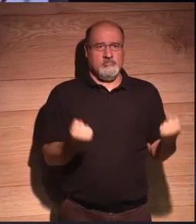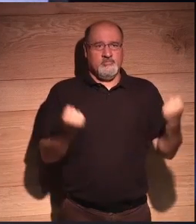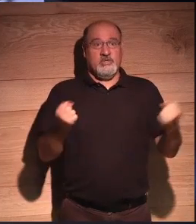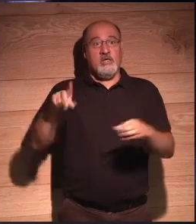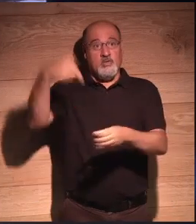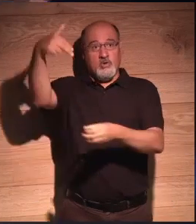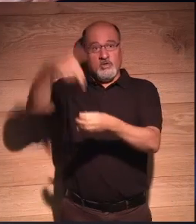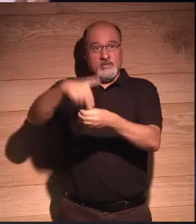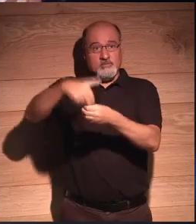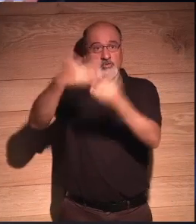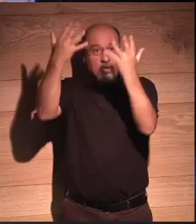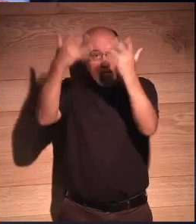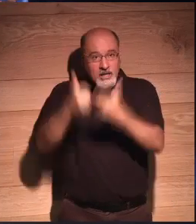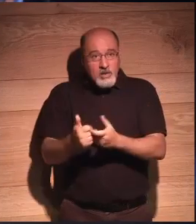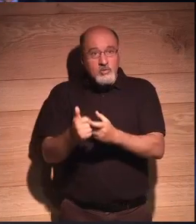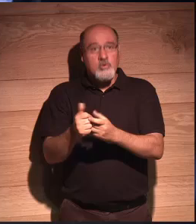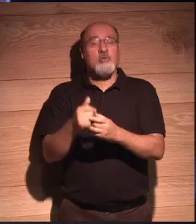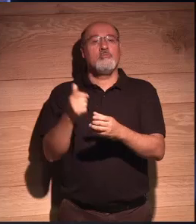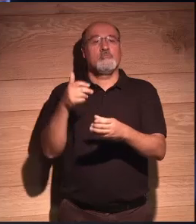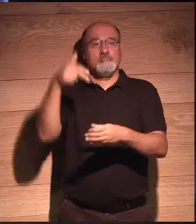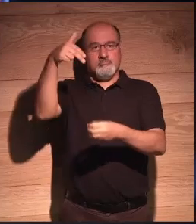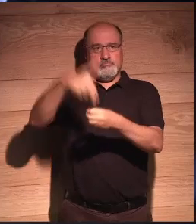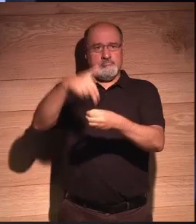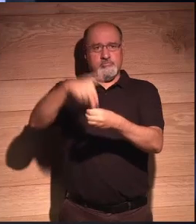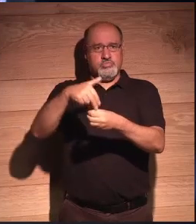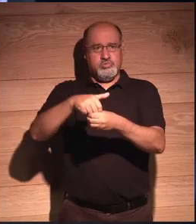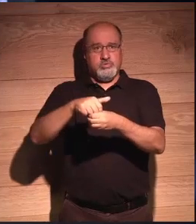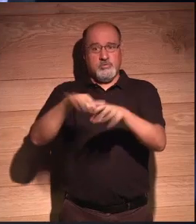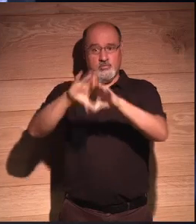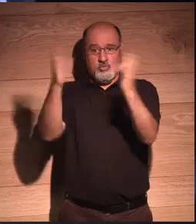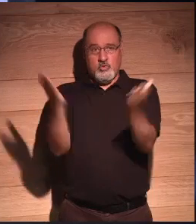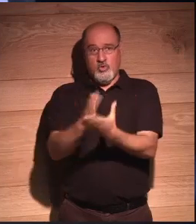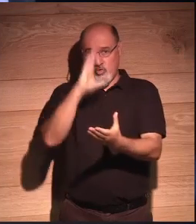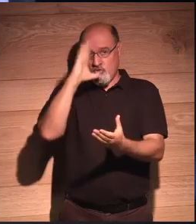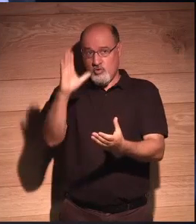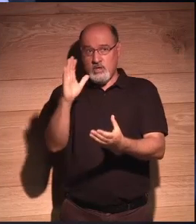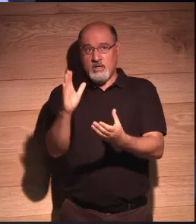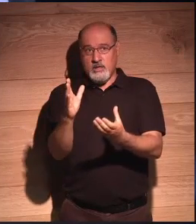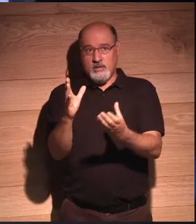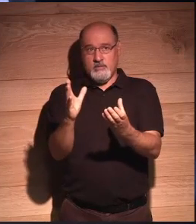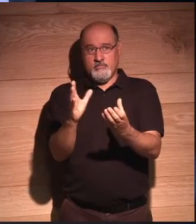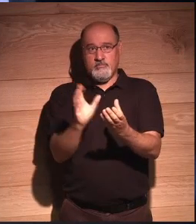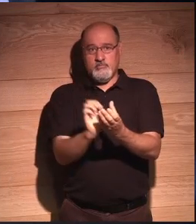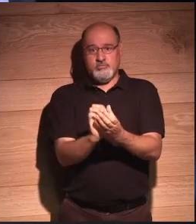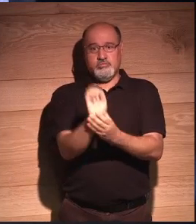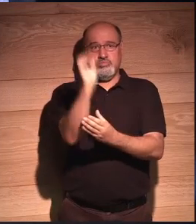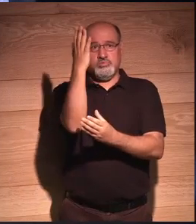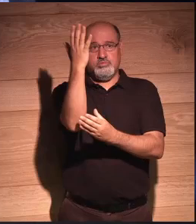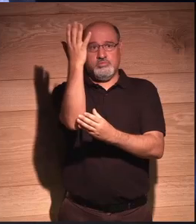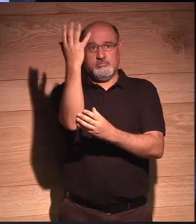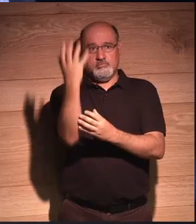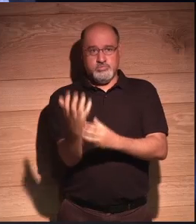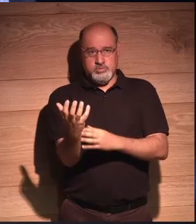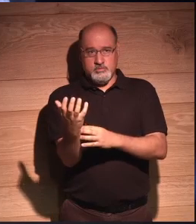depósito que está calculado para que salga la parte del módulo lunar, se acople con el módulo